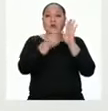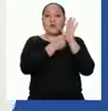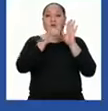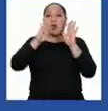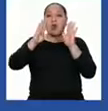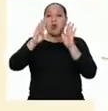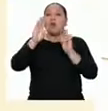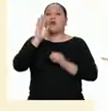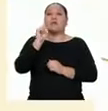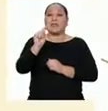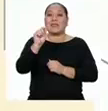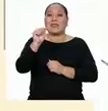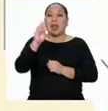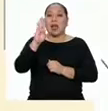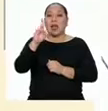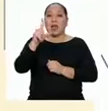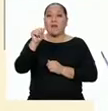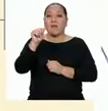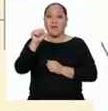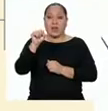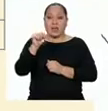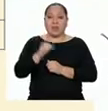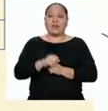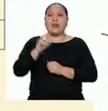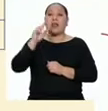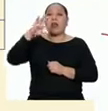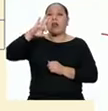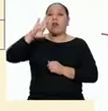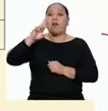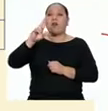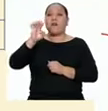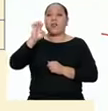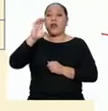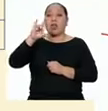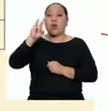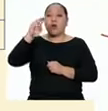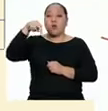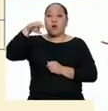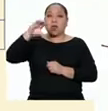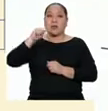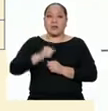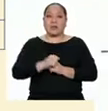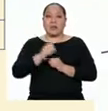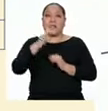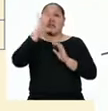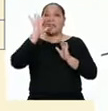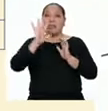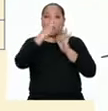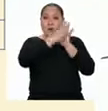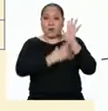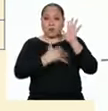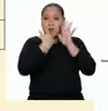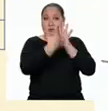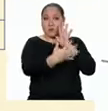tabla de frecuencias. Tenemos una tabla de 5 columnas para colocar variable,